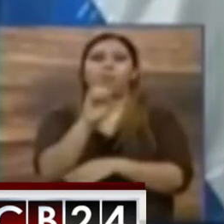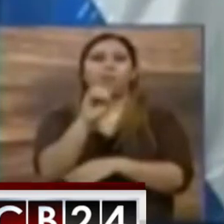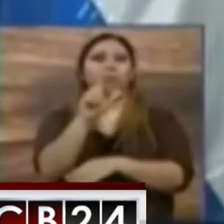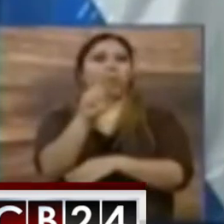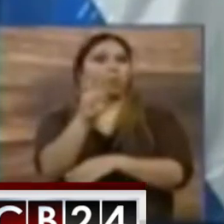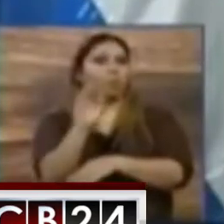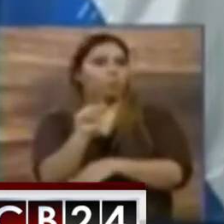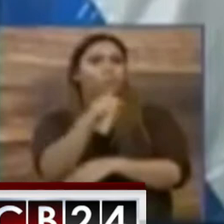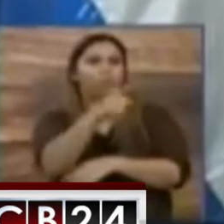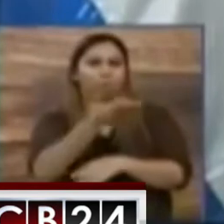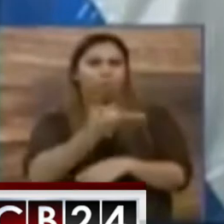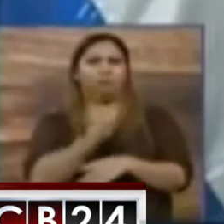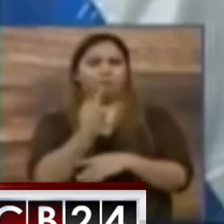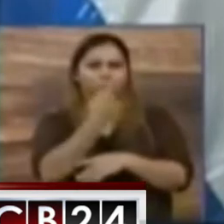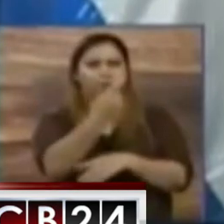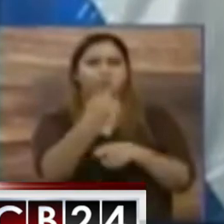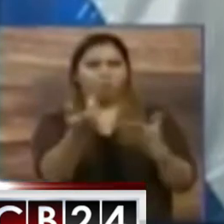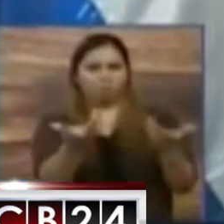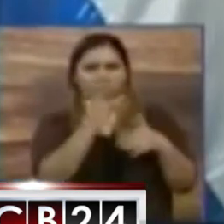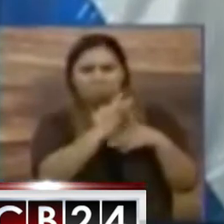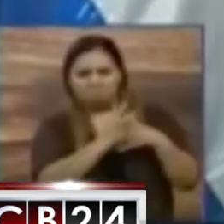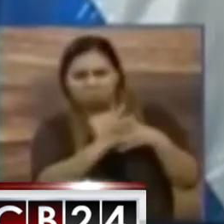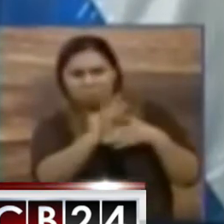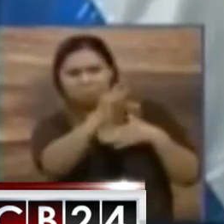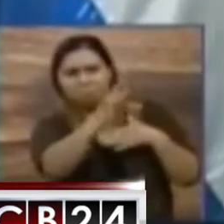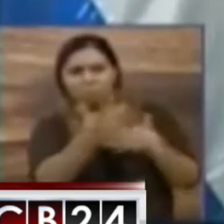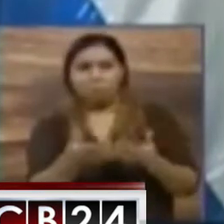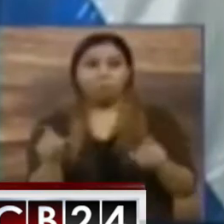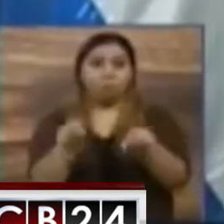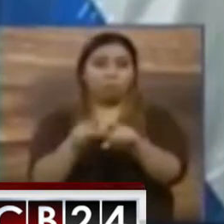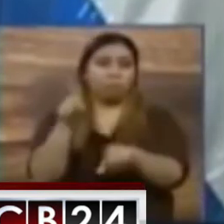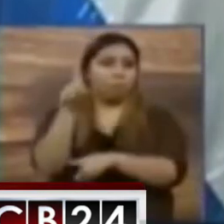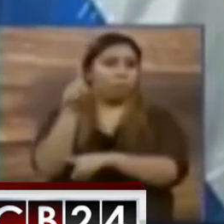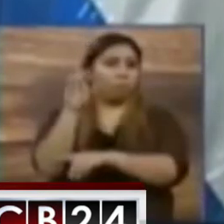espacio y de igual manera 108